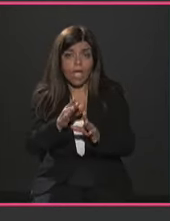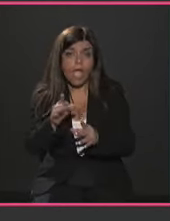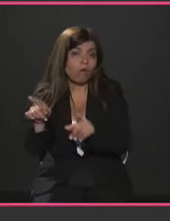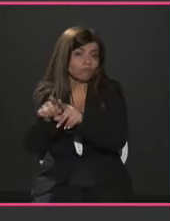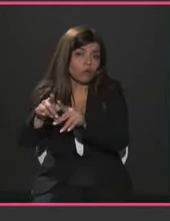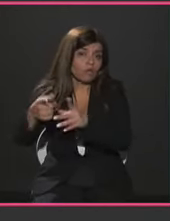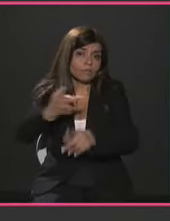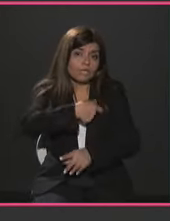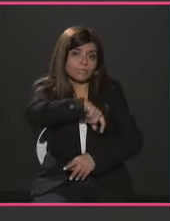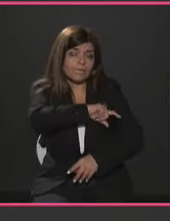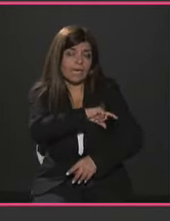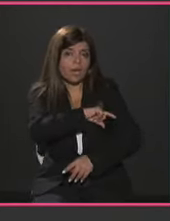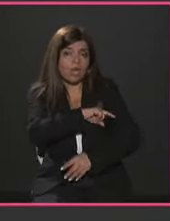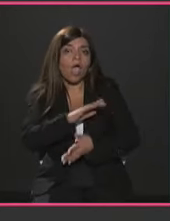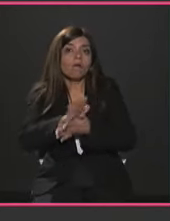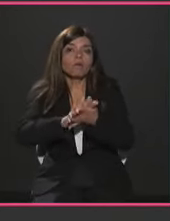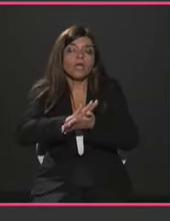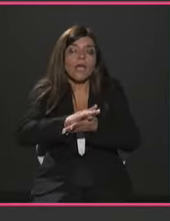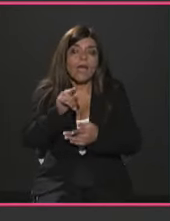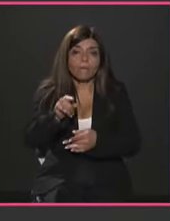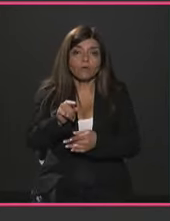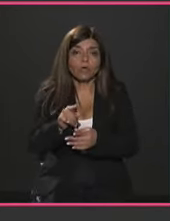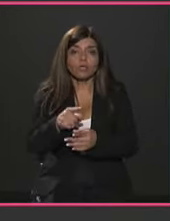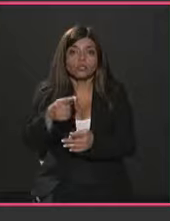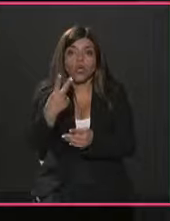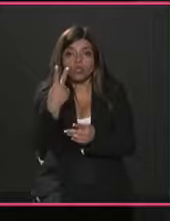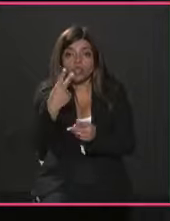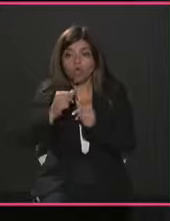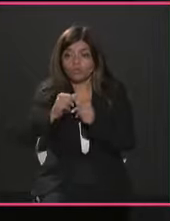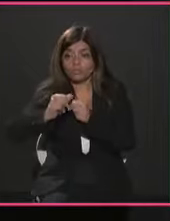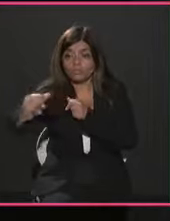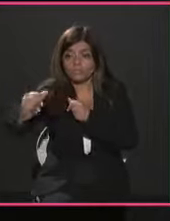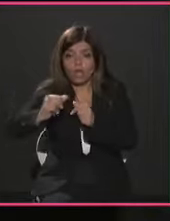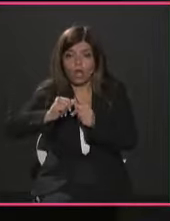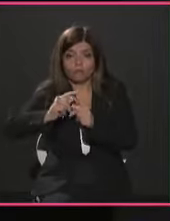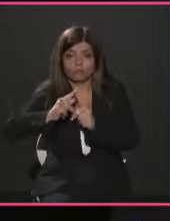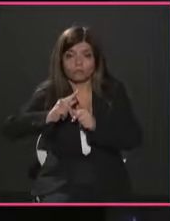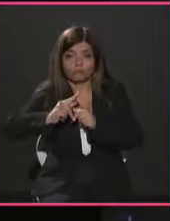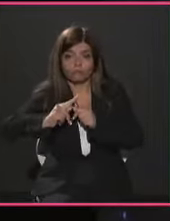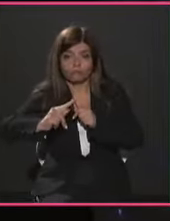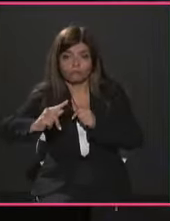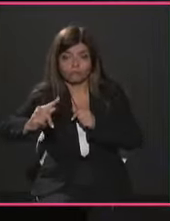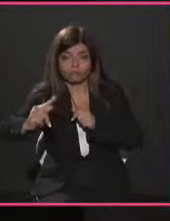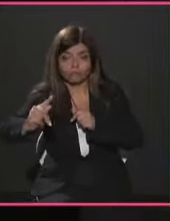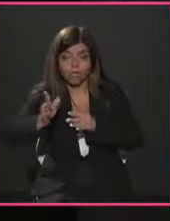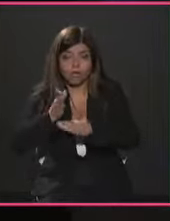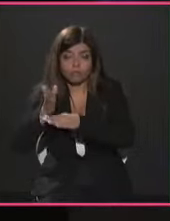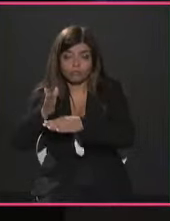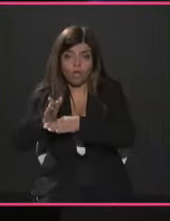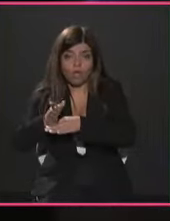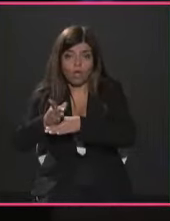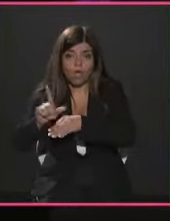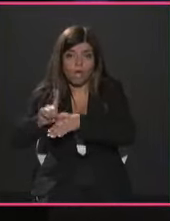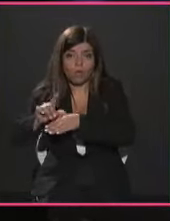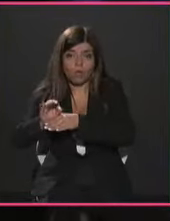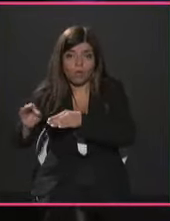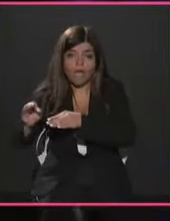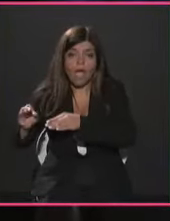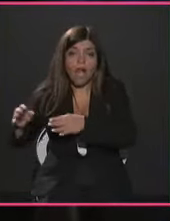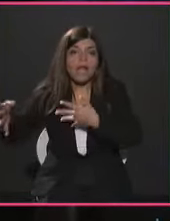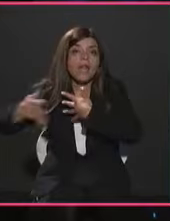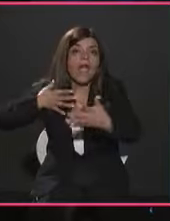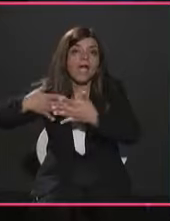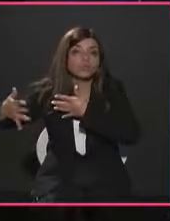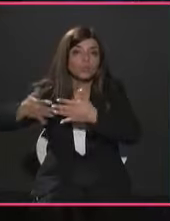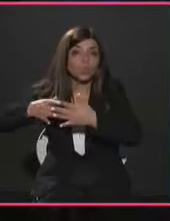Barcelona y solamente para mostrarle un ejemplo si dejamos 2 km solamente 2 km y vamos a un habitad mucho más natural